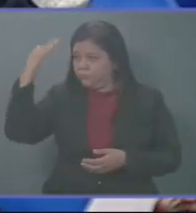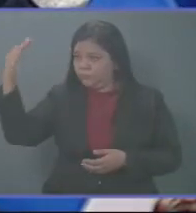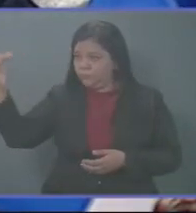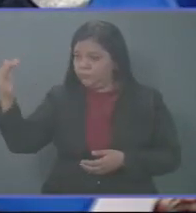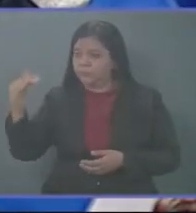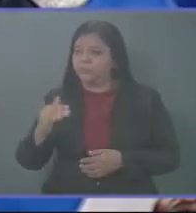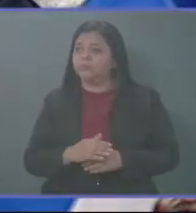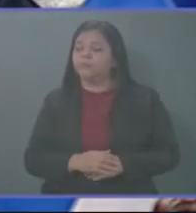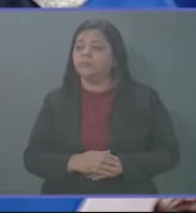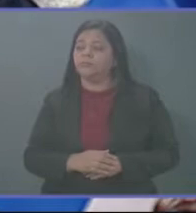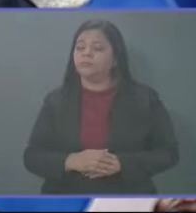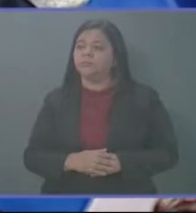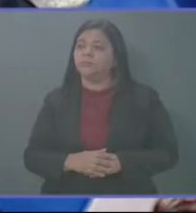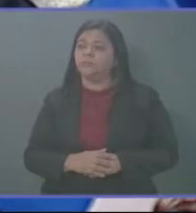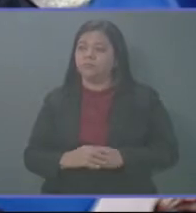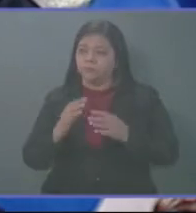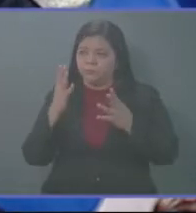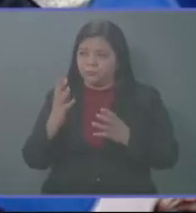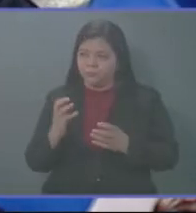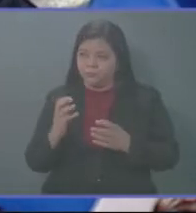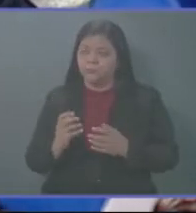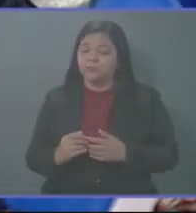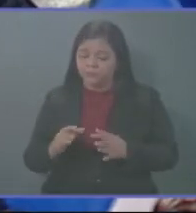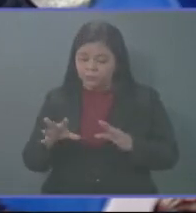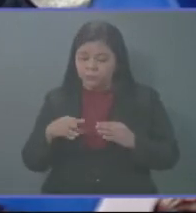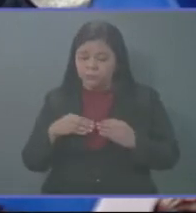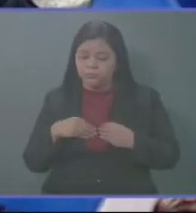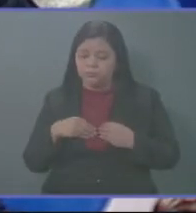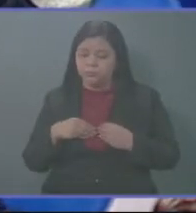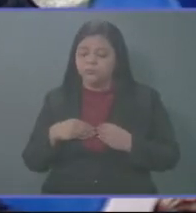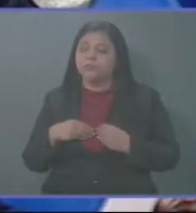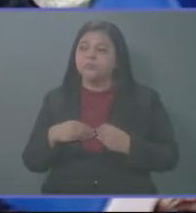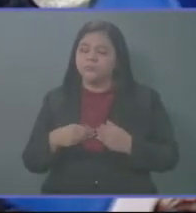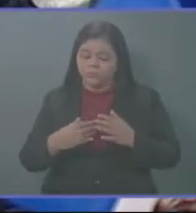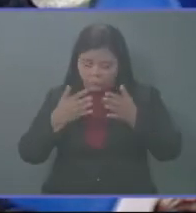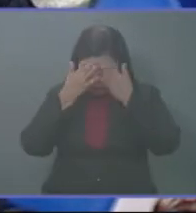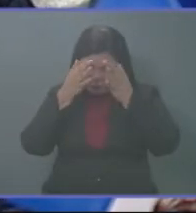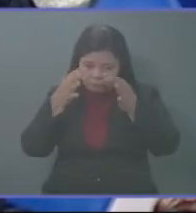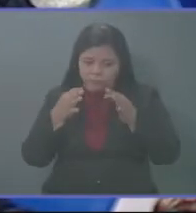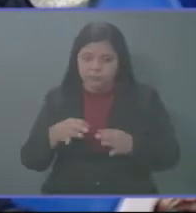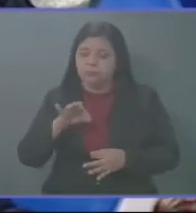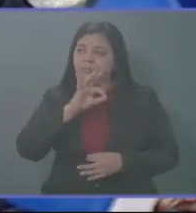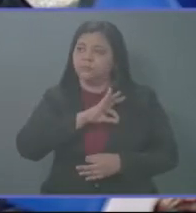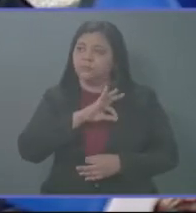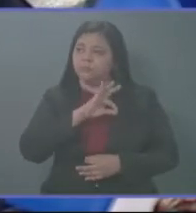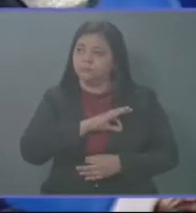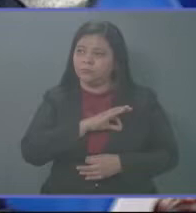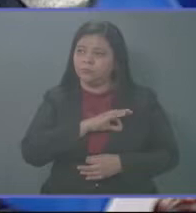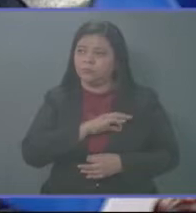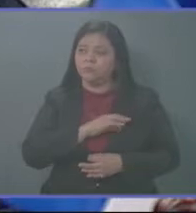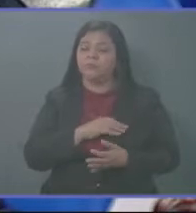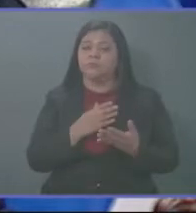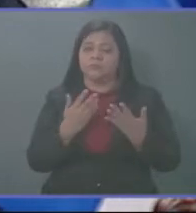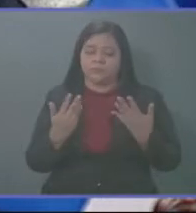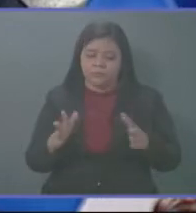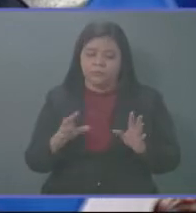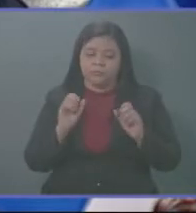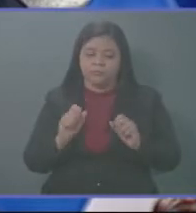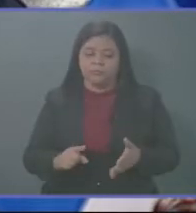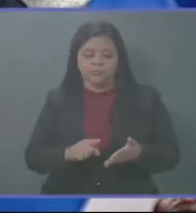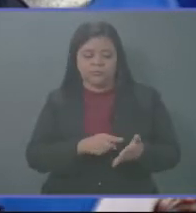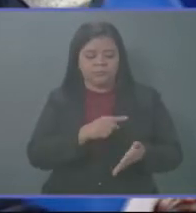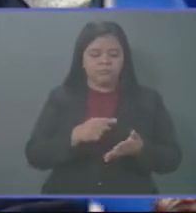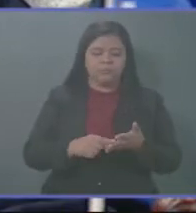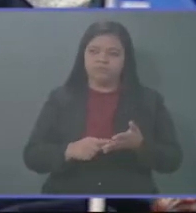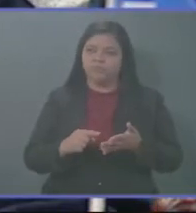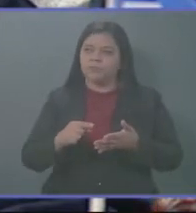de asumir y validar un dictamen favorable para superar el veto.